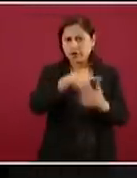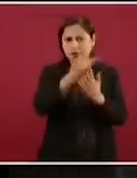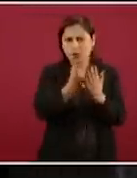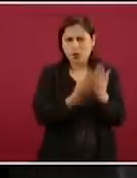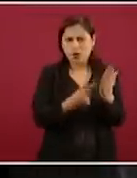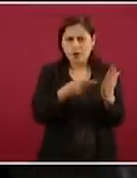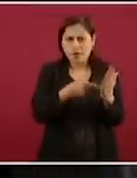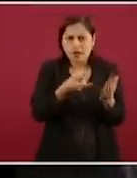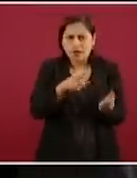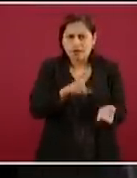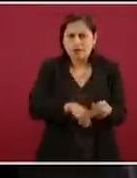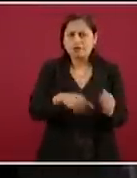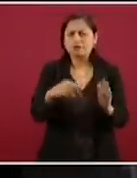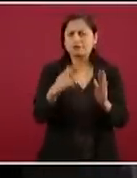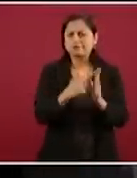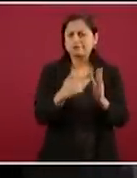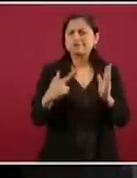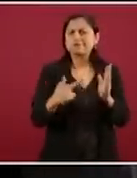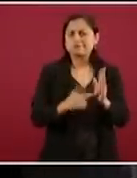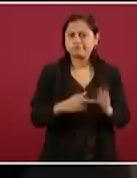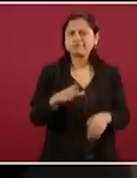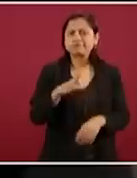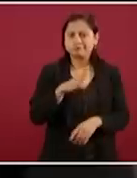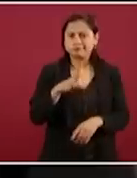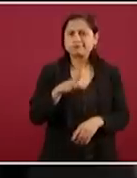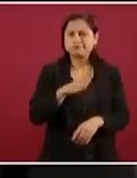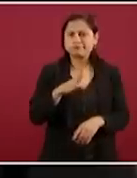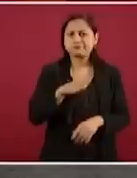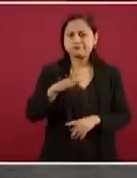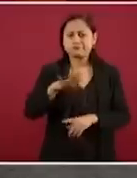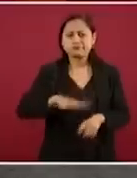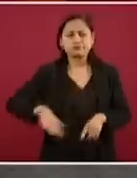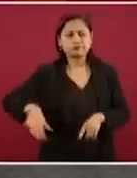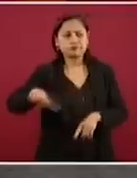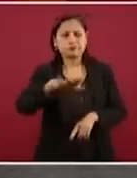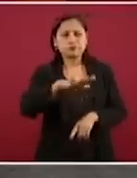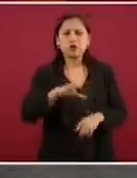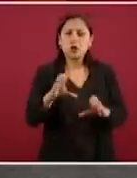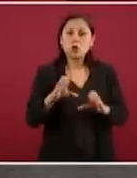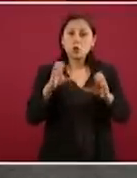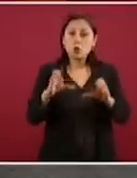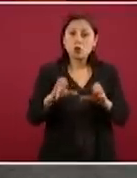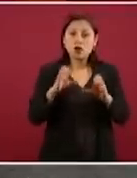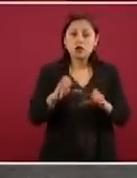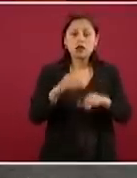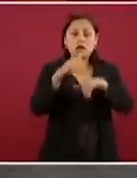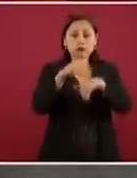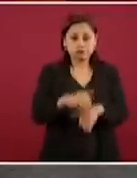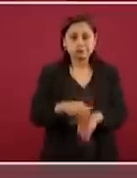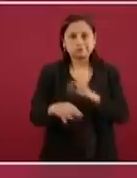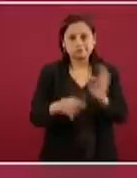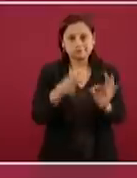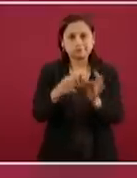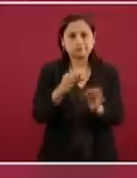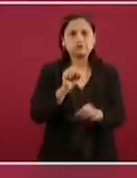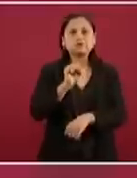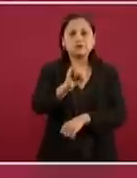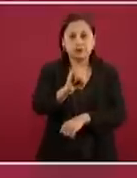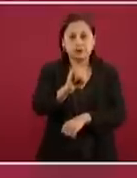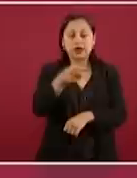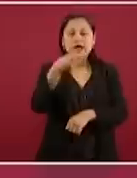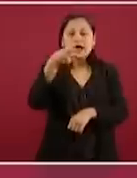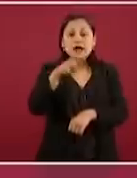reglamentos y cuidar que se cumplan los reglamentos y sobre todo que no haya